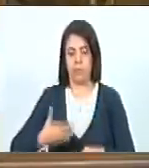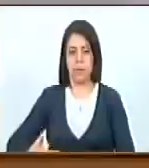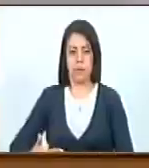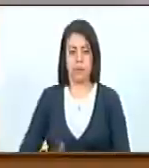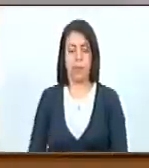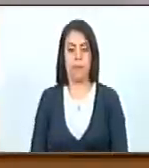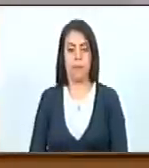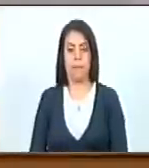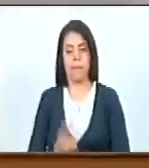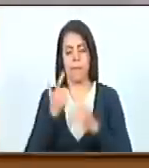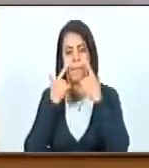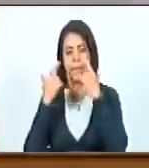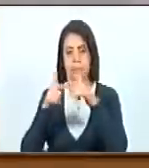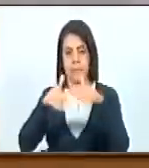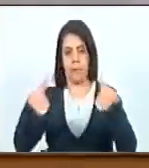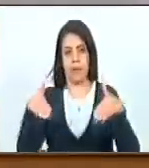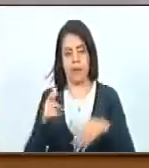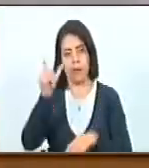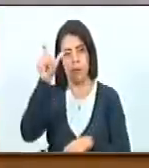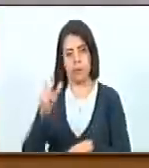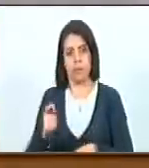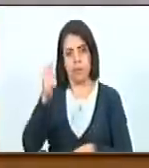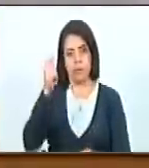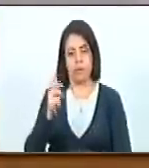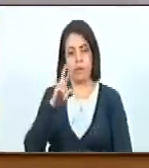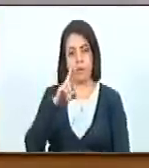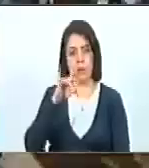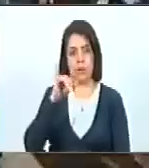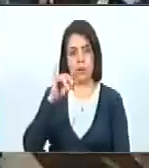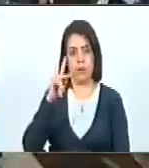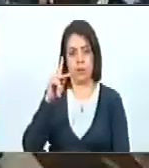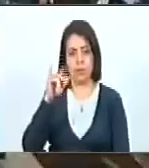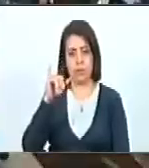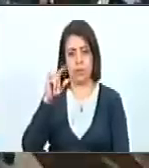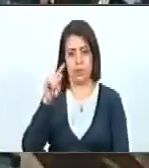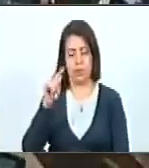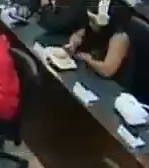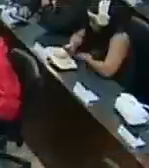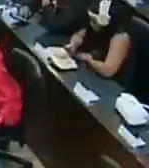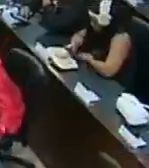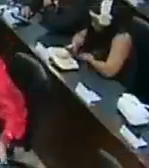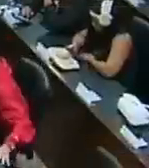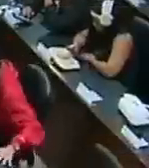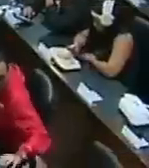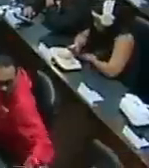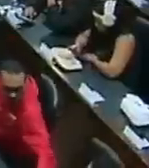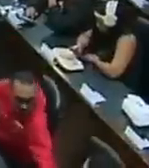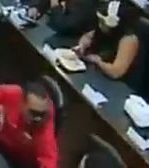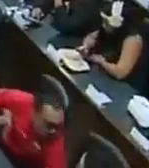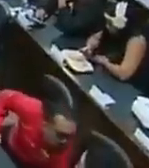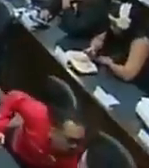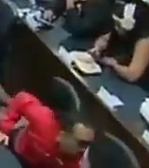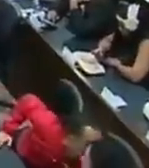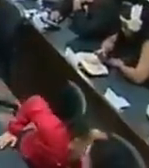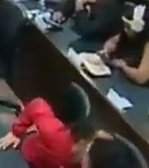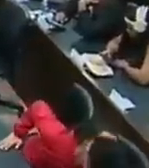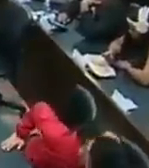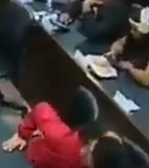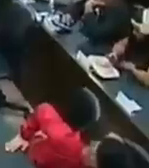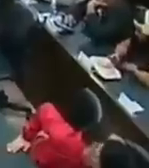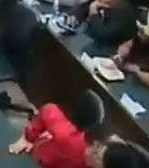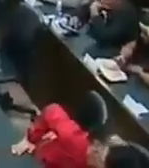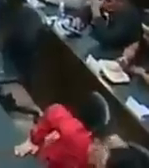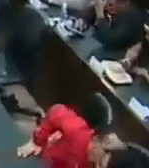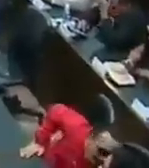presidente. Voy a dejar en el derecho de palabra al diputado Rigel Sargent. Solicita la tribuna de oradores, se le